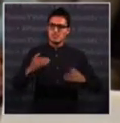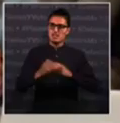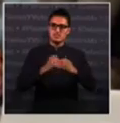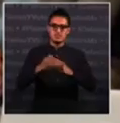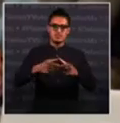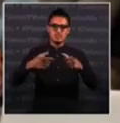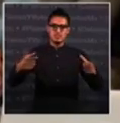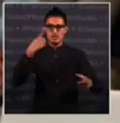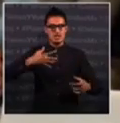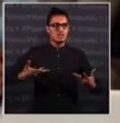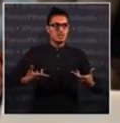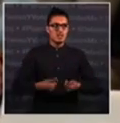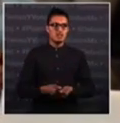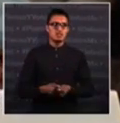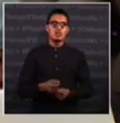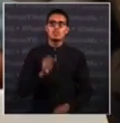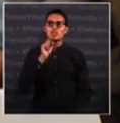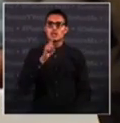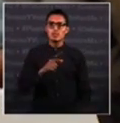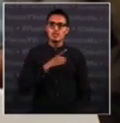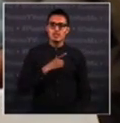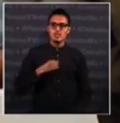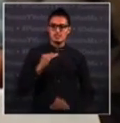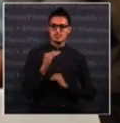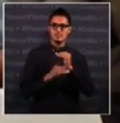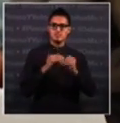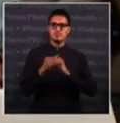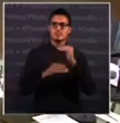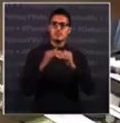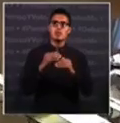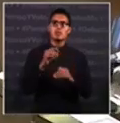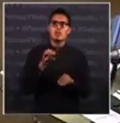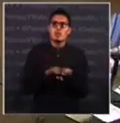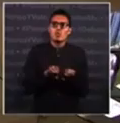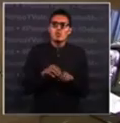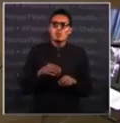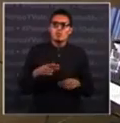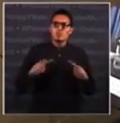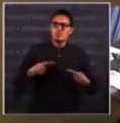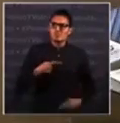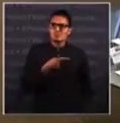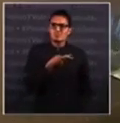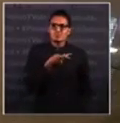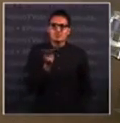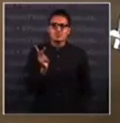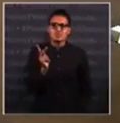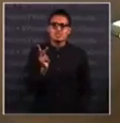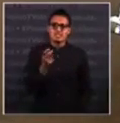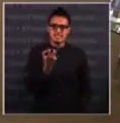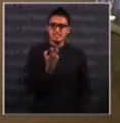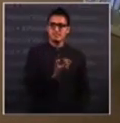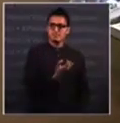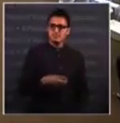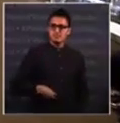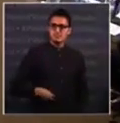pero también hemos ido generando cinturones de miseria. Y al generar cinturones de miseria está